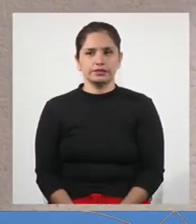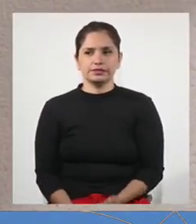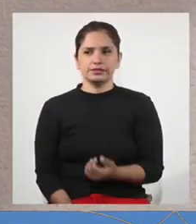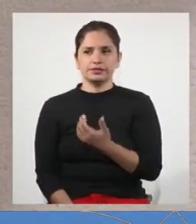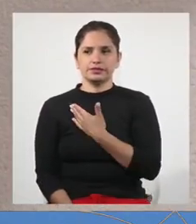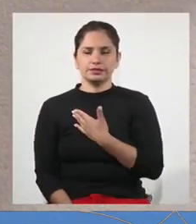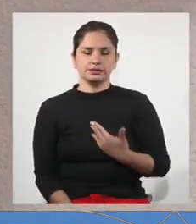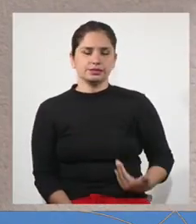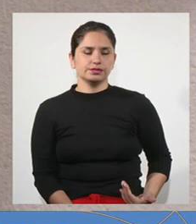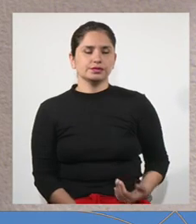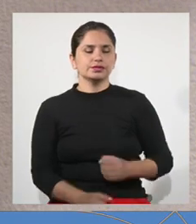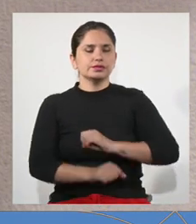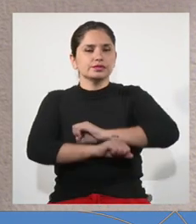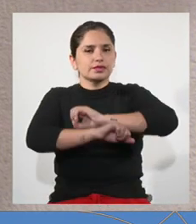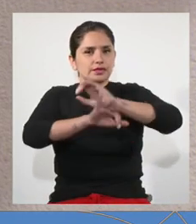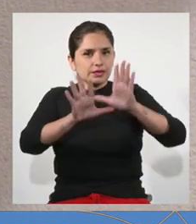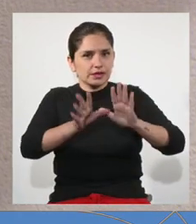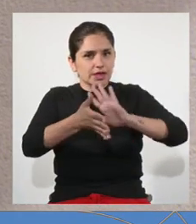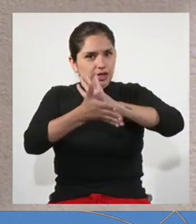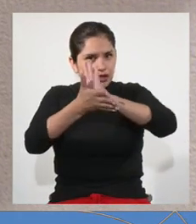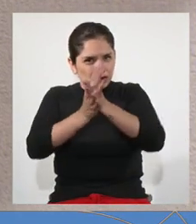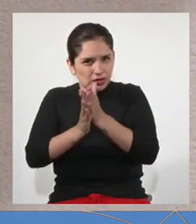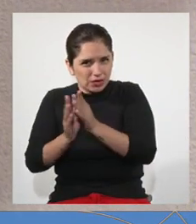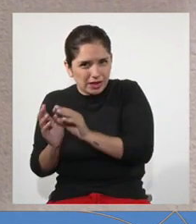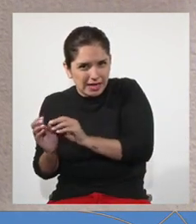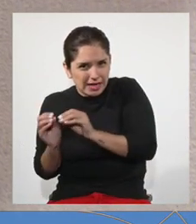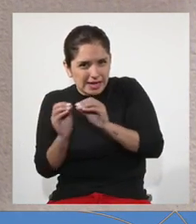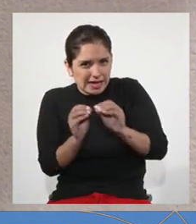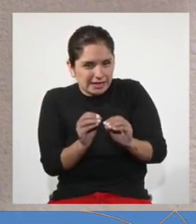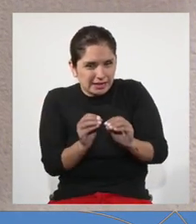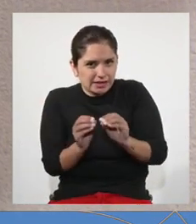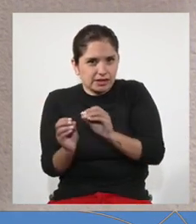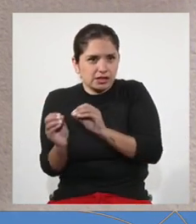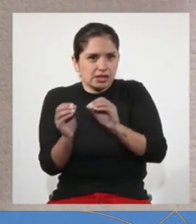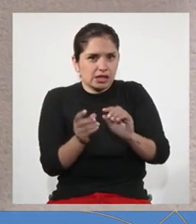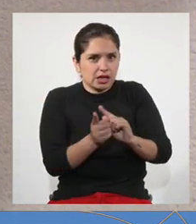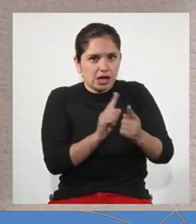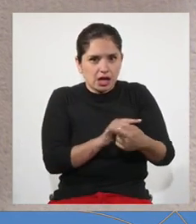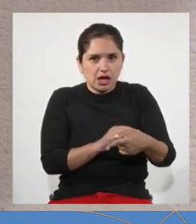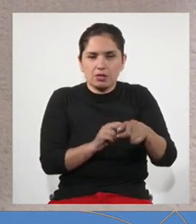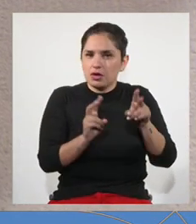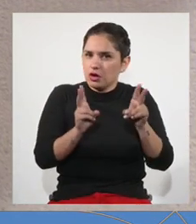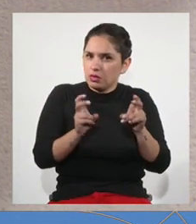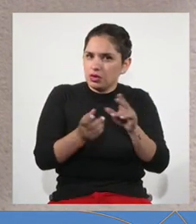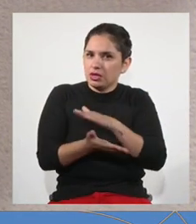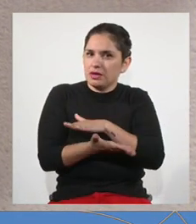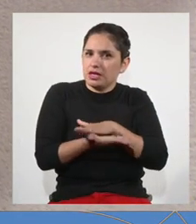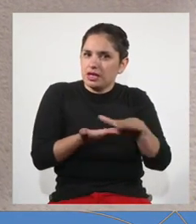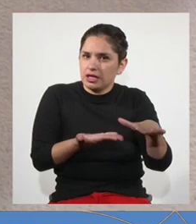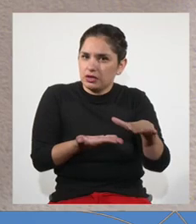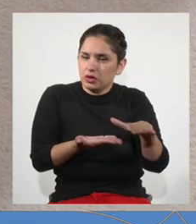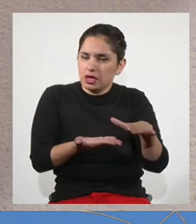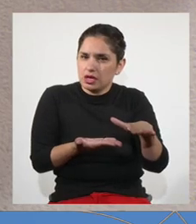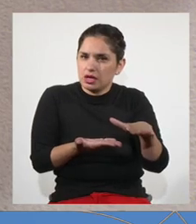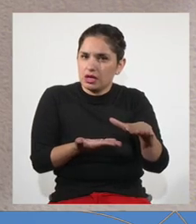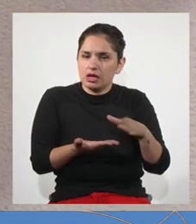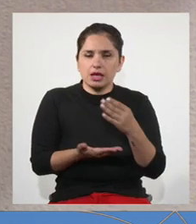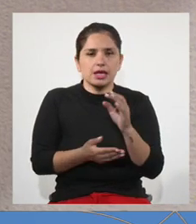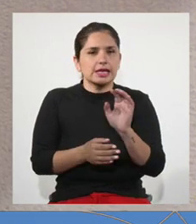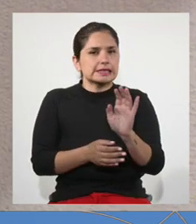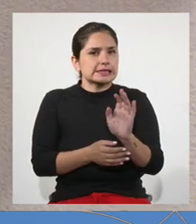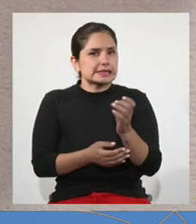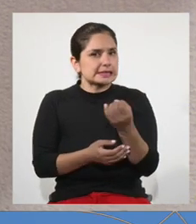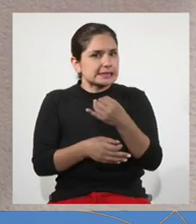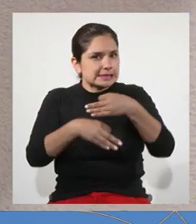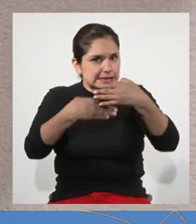Presidenta, aclarar que todas las transferencias que se realizan por concepto de la gratuidad son calculadas de acuerdo